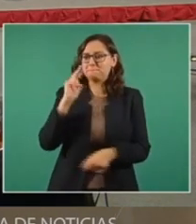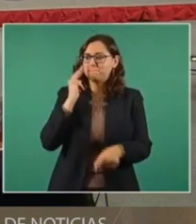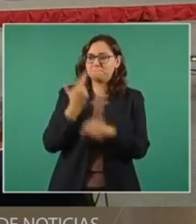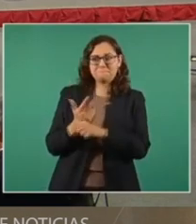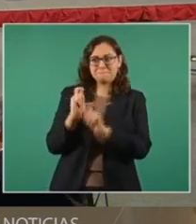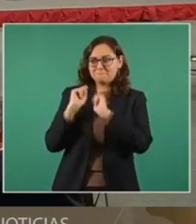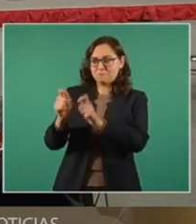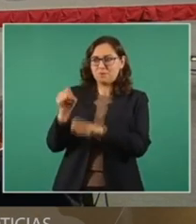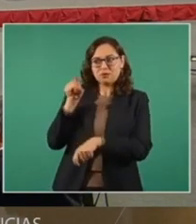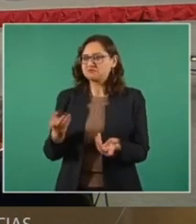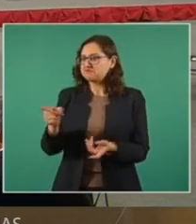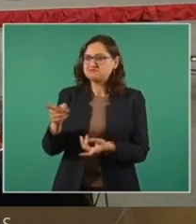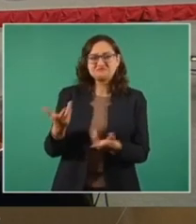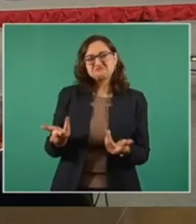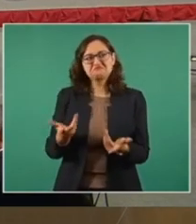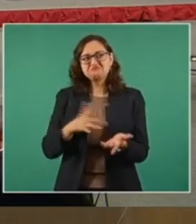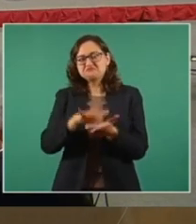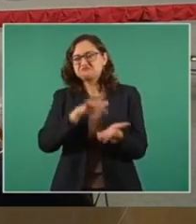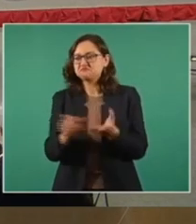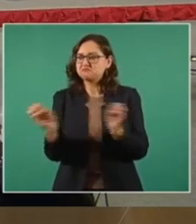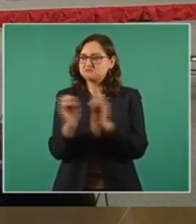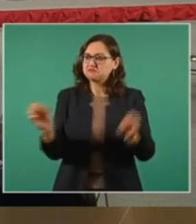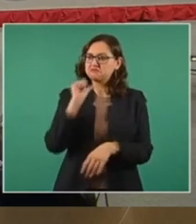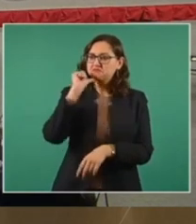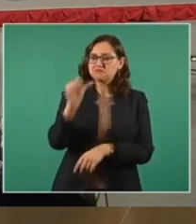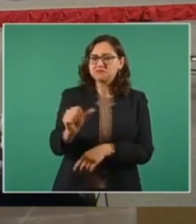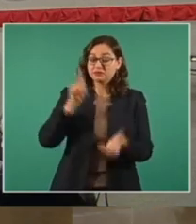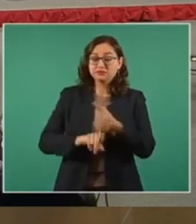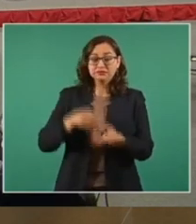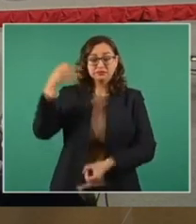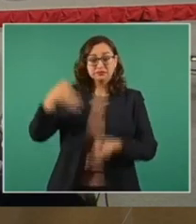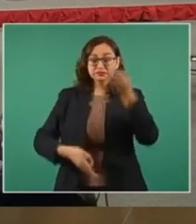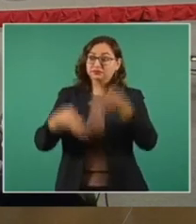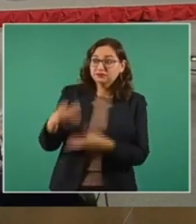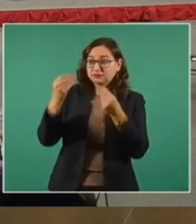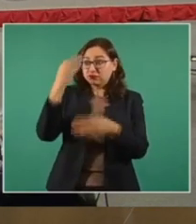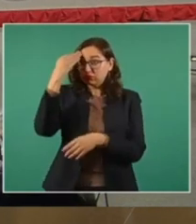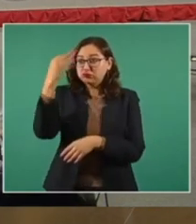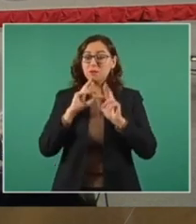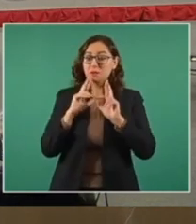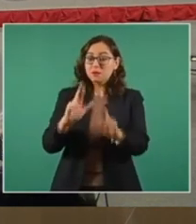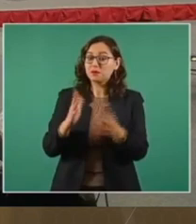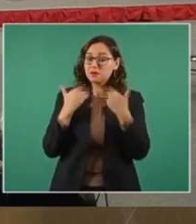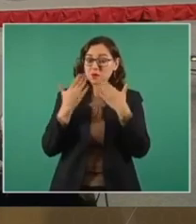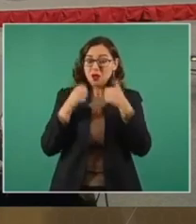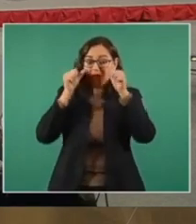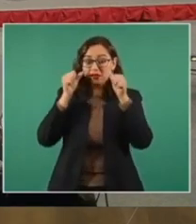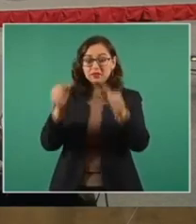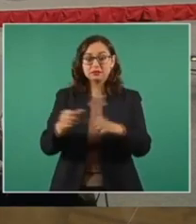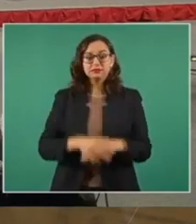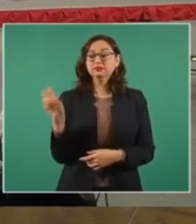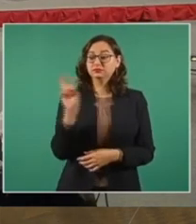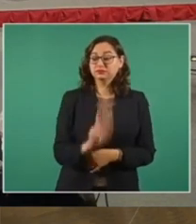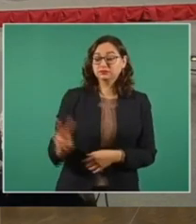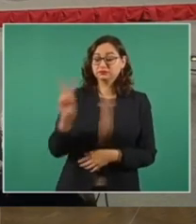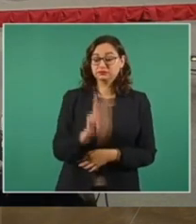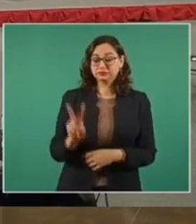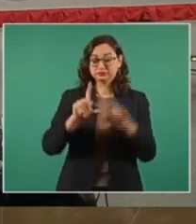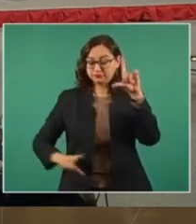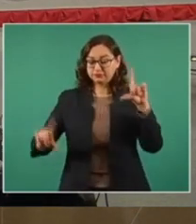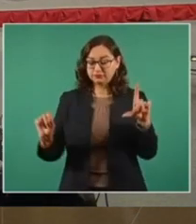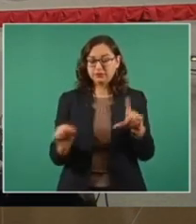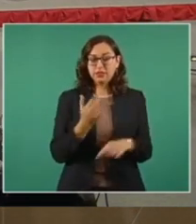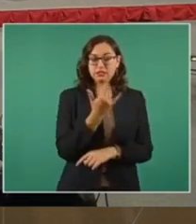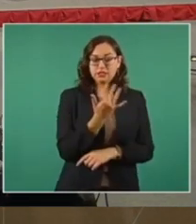con apoyo. Y lleva mucho tiempo el fiscal y no hay resultados. Miren, viernes 55 homicidios en el